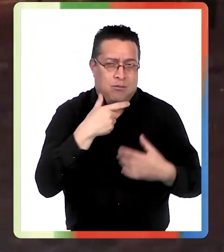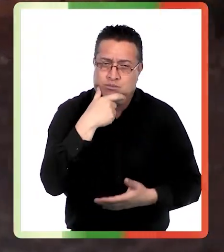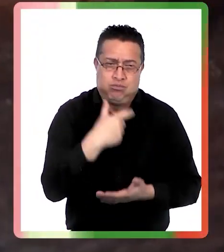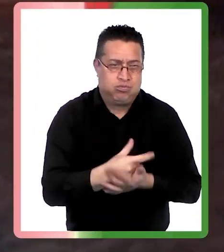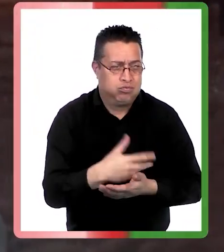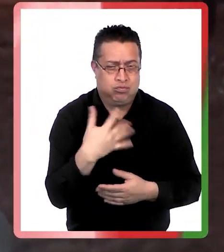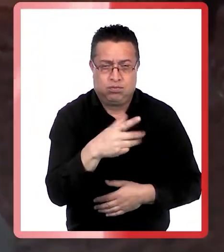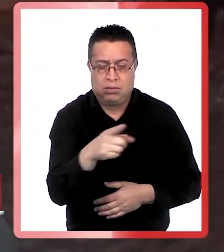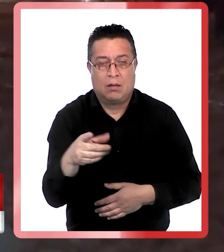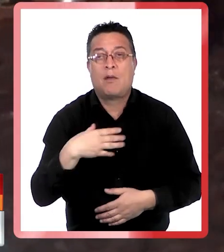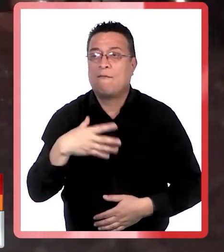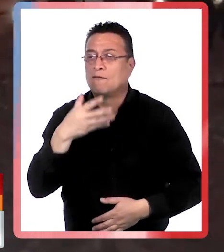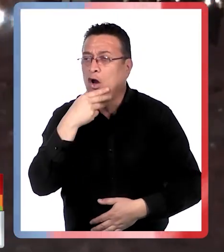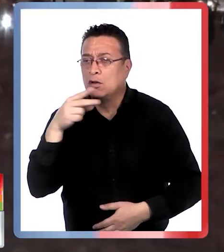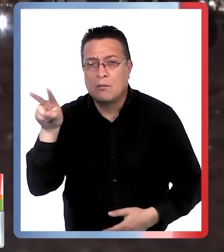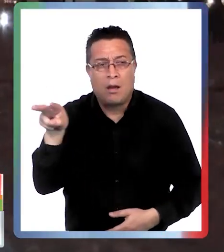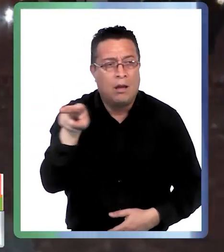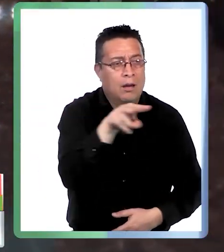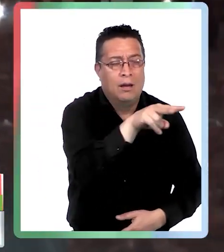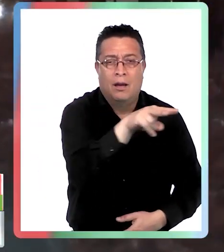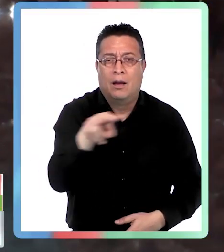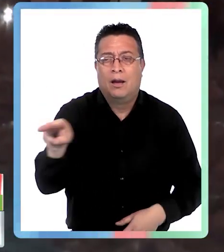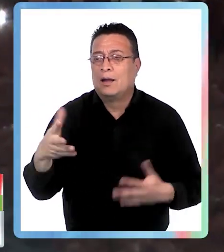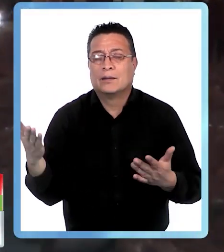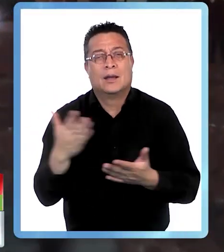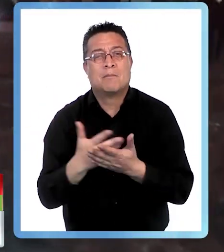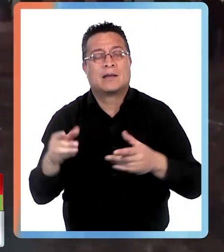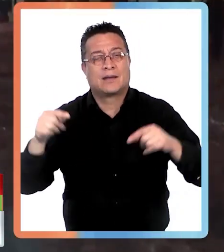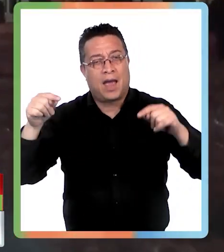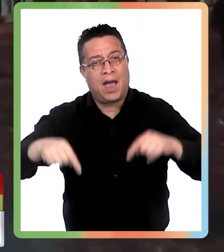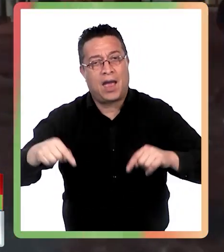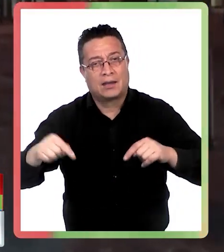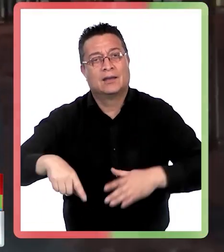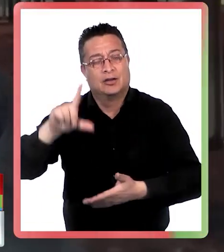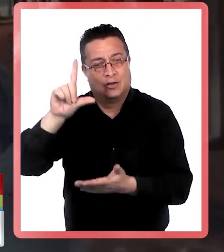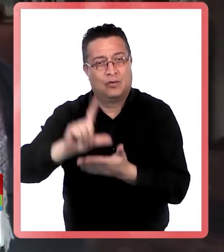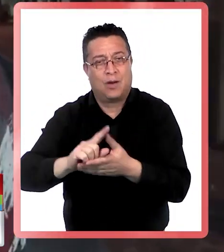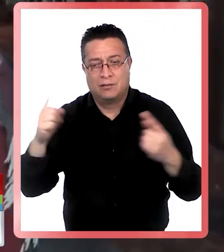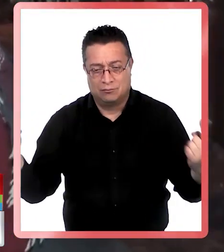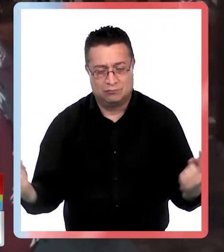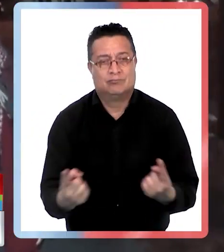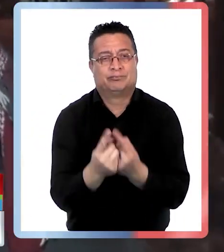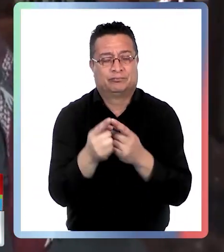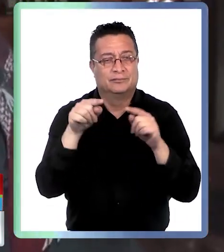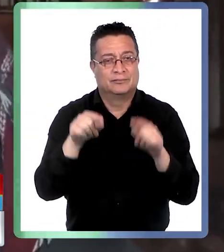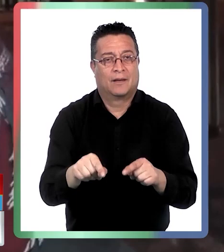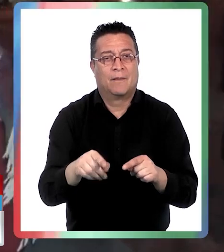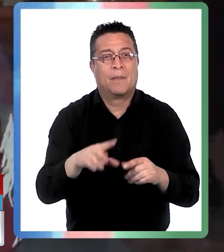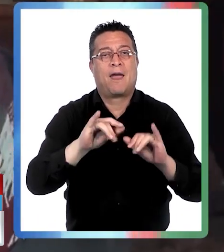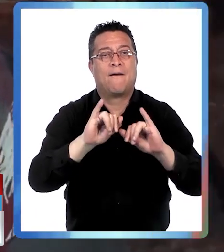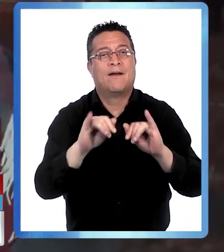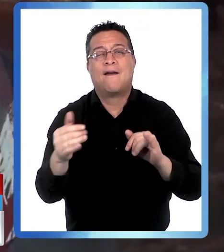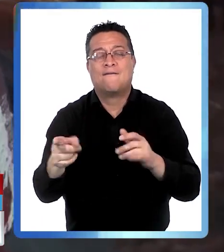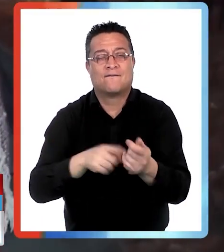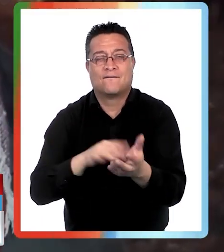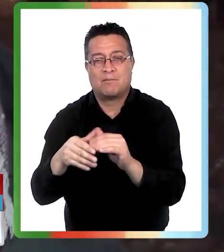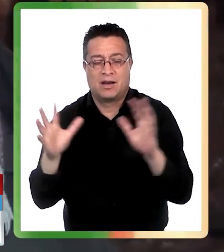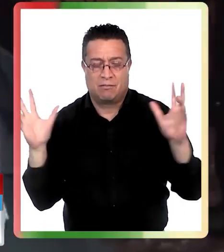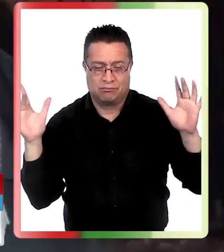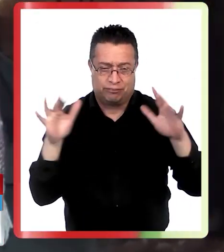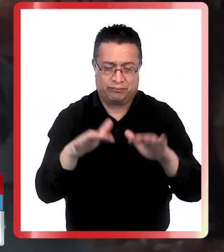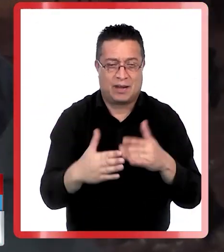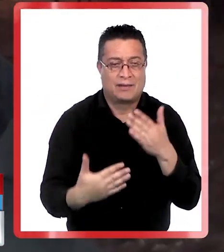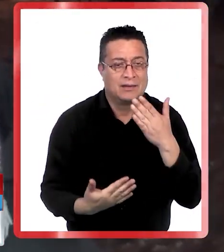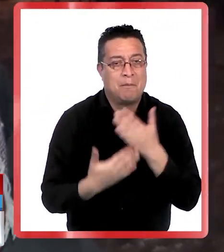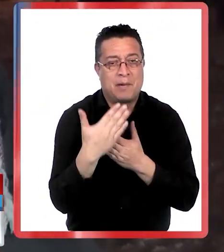escultura Qué lindo ver todo esto lo que sucede También acá en este punto de encuentro si se puede decir de esa forma donde está la familia reunía desde muy temprano